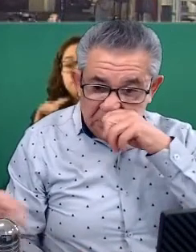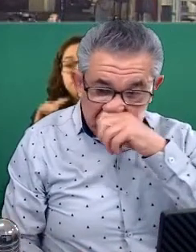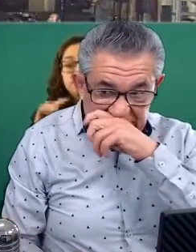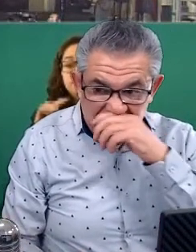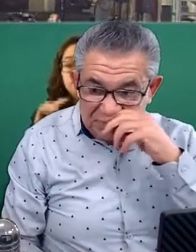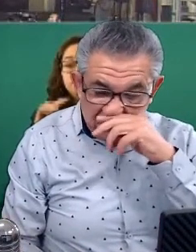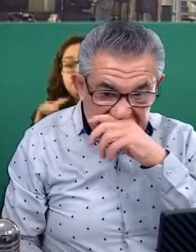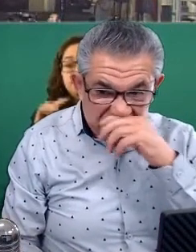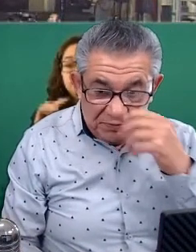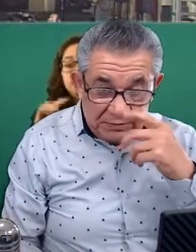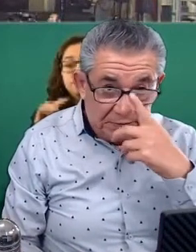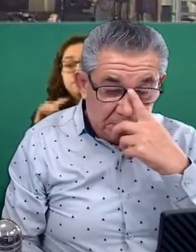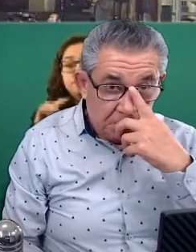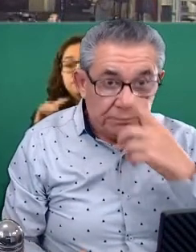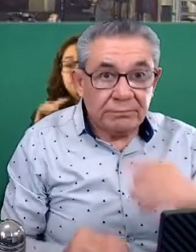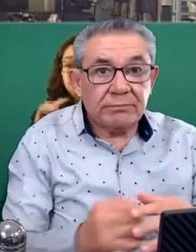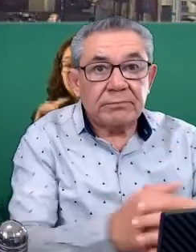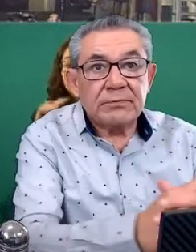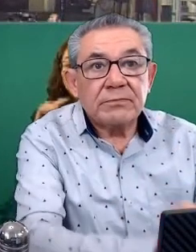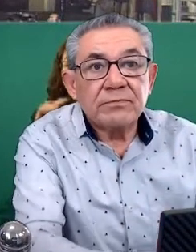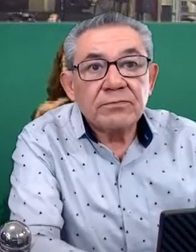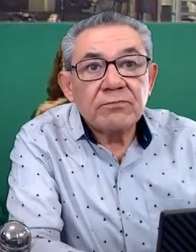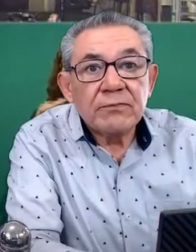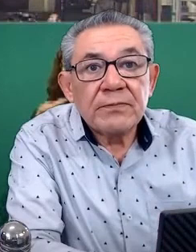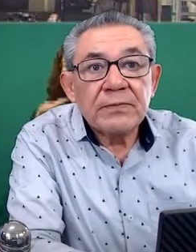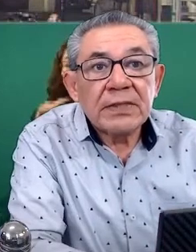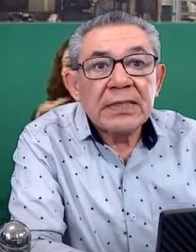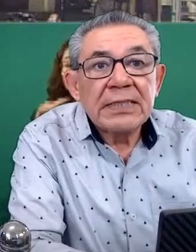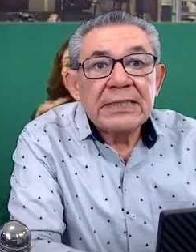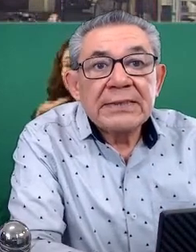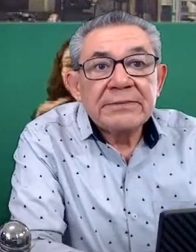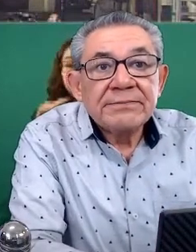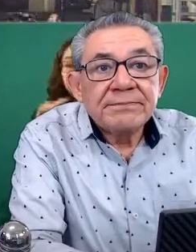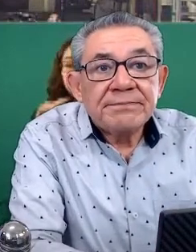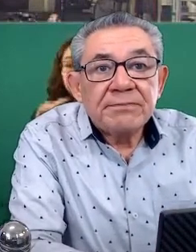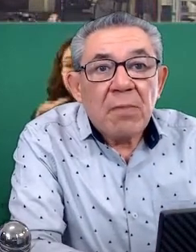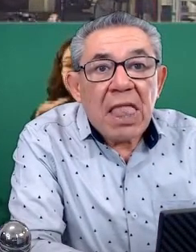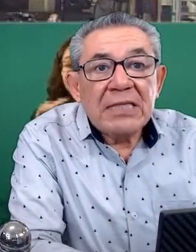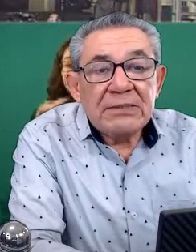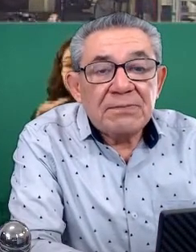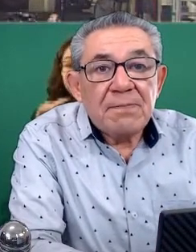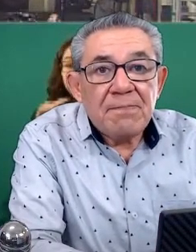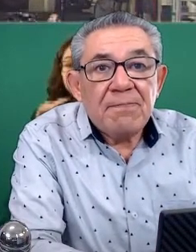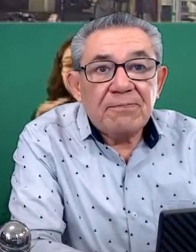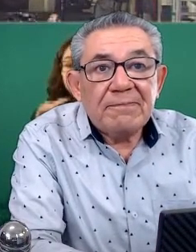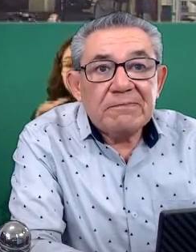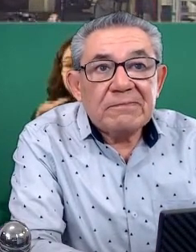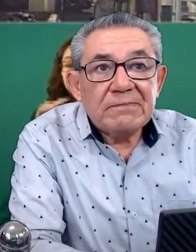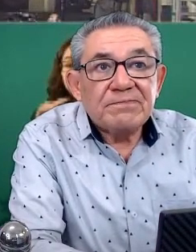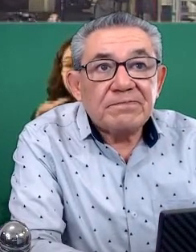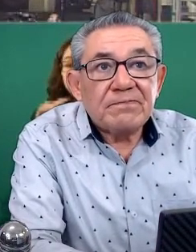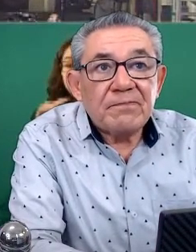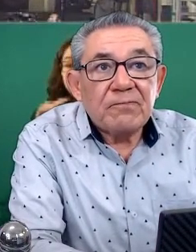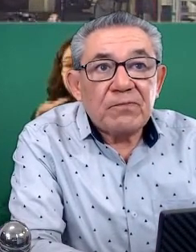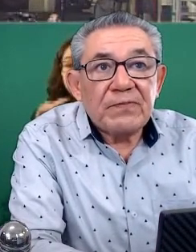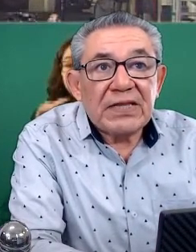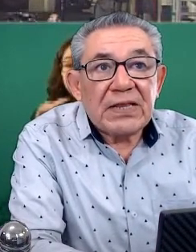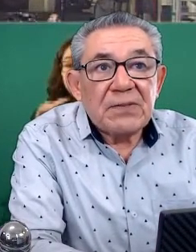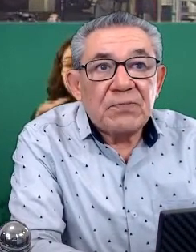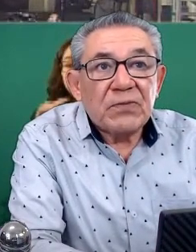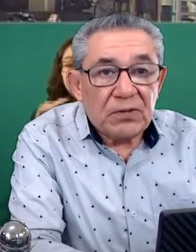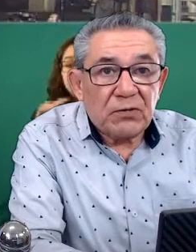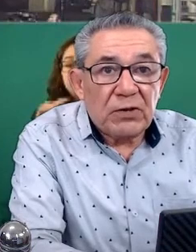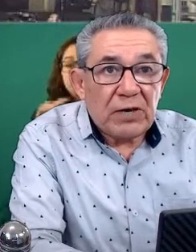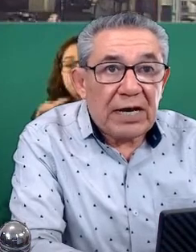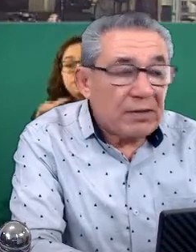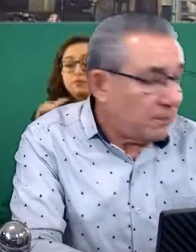bien. No pasa nada. Vamos a dejarle aquí a Victorio, ya que se posicione. Victorio, pues nomás le vas a apretar ahí donde dice stream